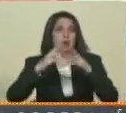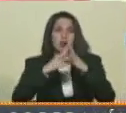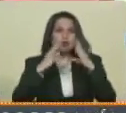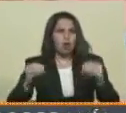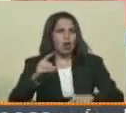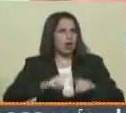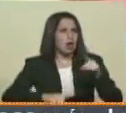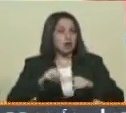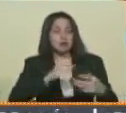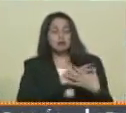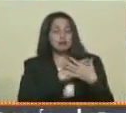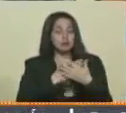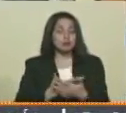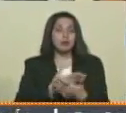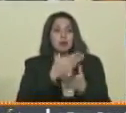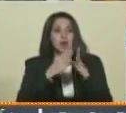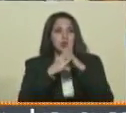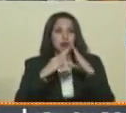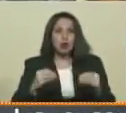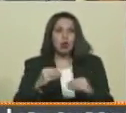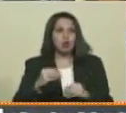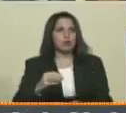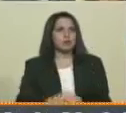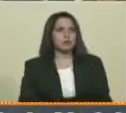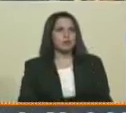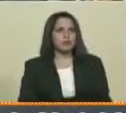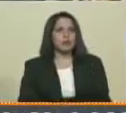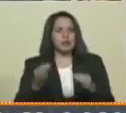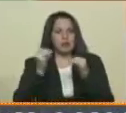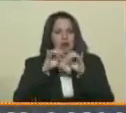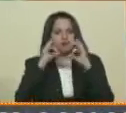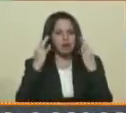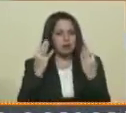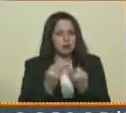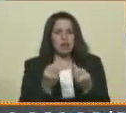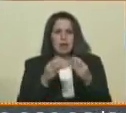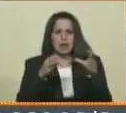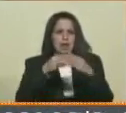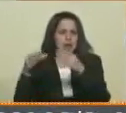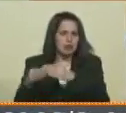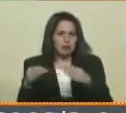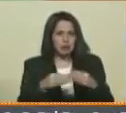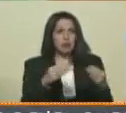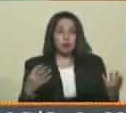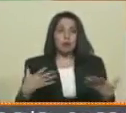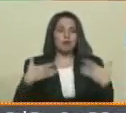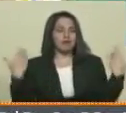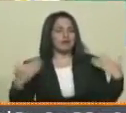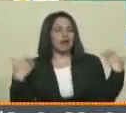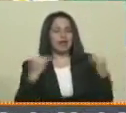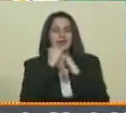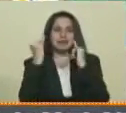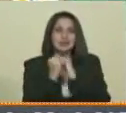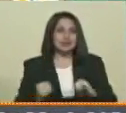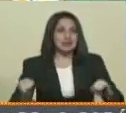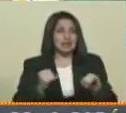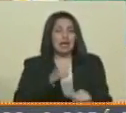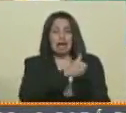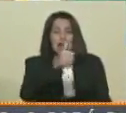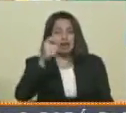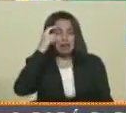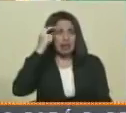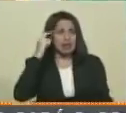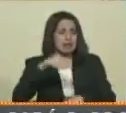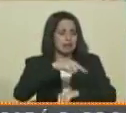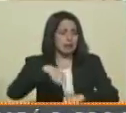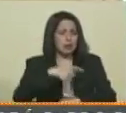corregir en pro de todos, en pro del colectivo, en pro de la familia. Así que contento, feliz y estoy seguro de que cada día, cada minuto, cada segundo